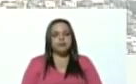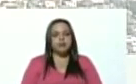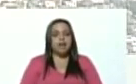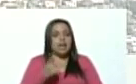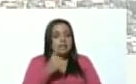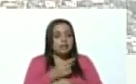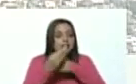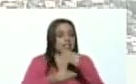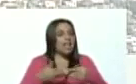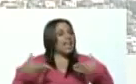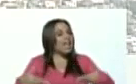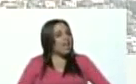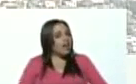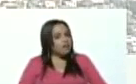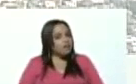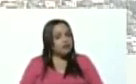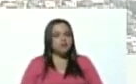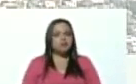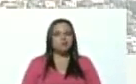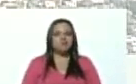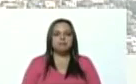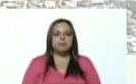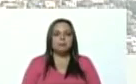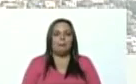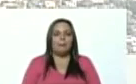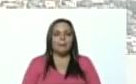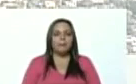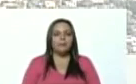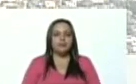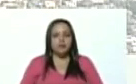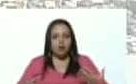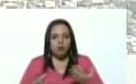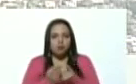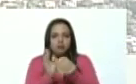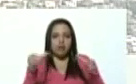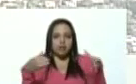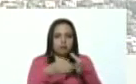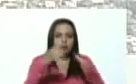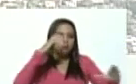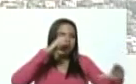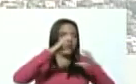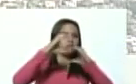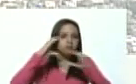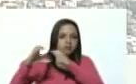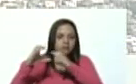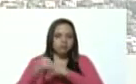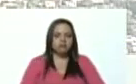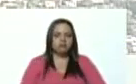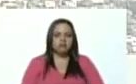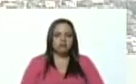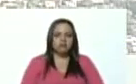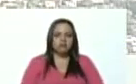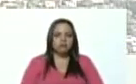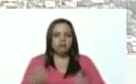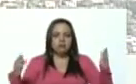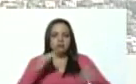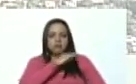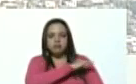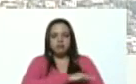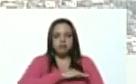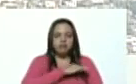gran esfuerzo con Alfred Nazaret, con todo el equipo de comunicación y el equipo de la gran misión, ¿no?